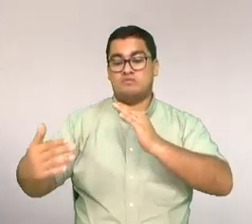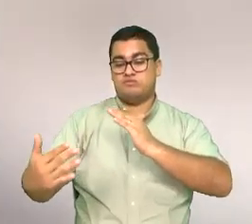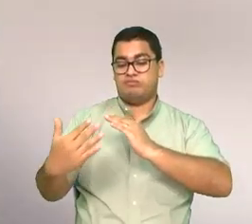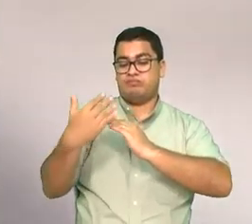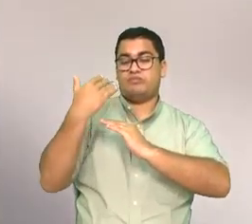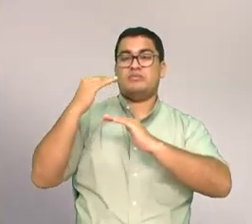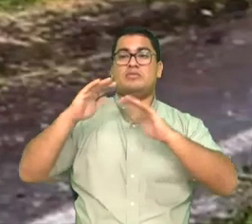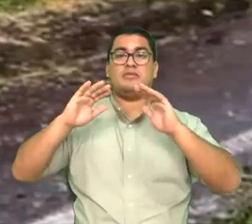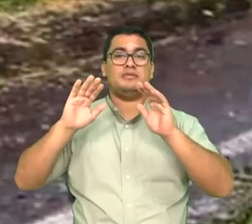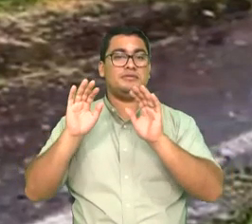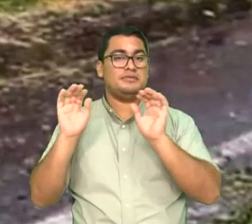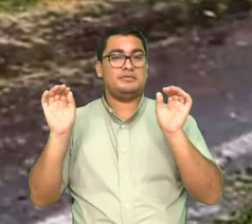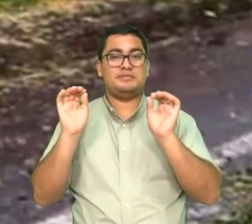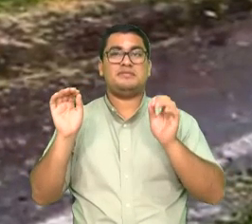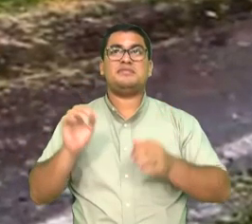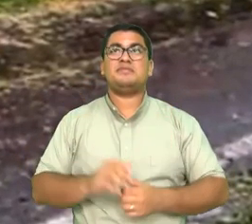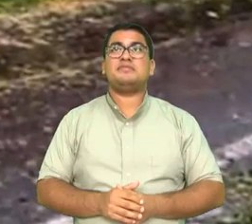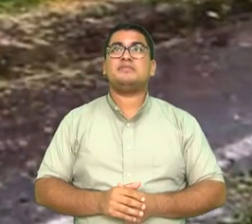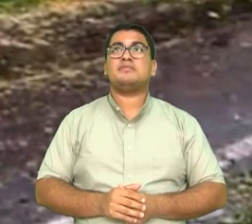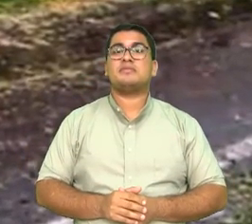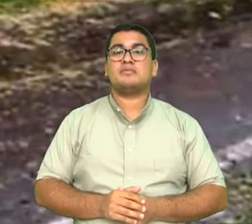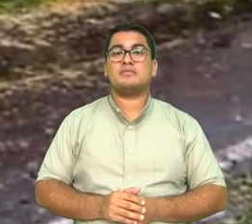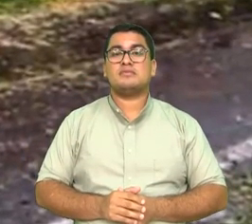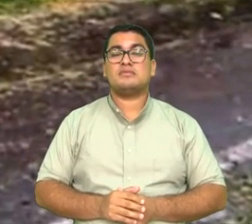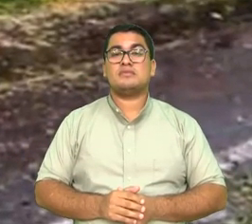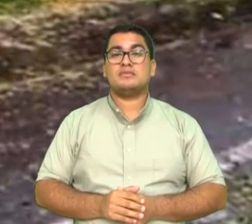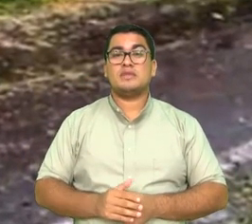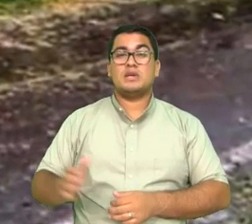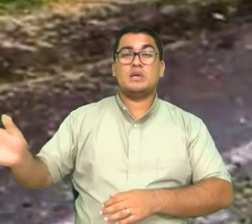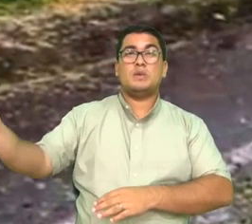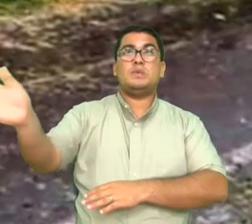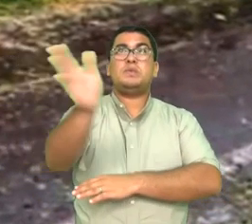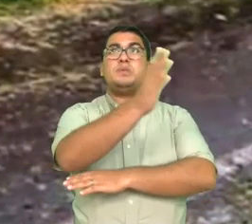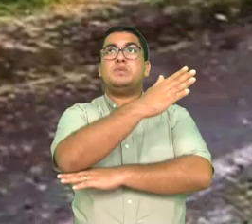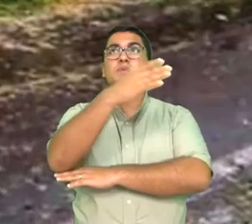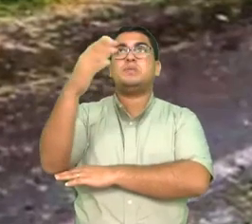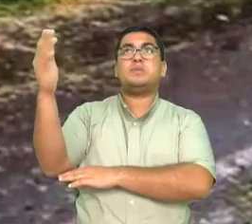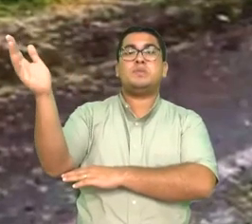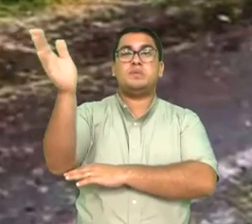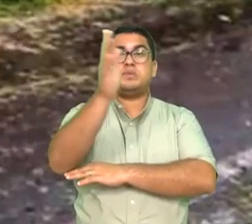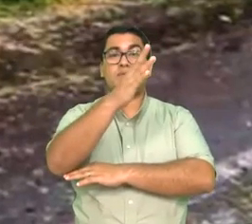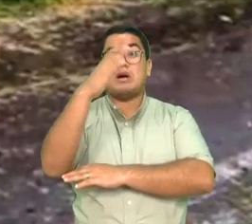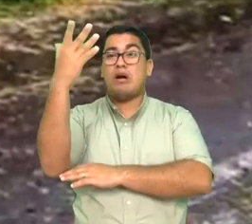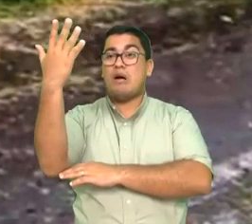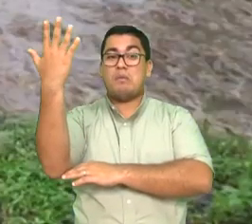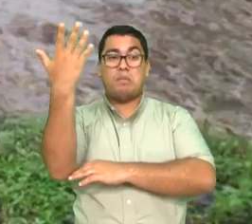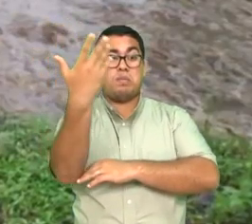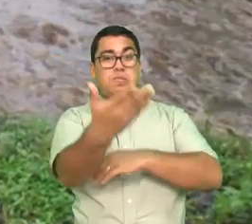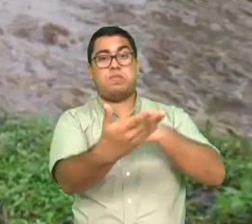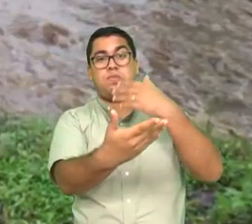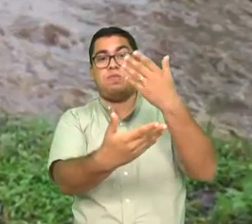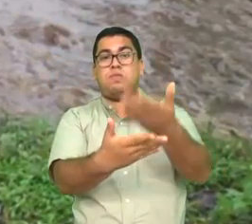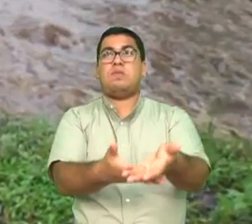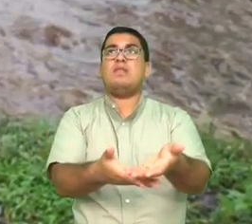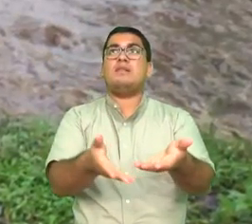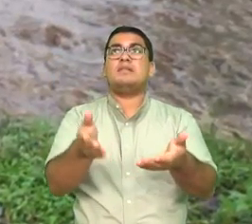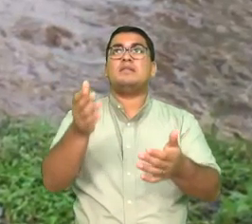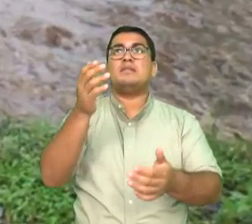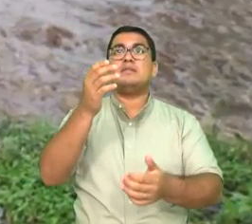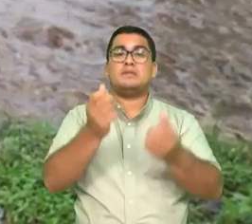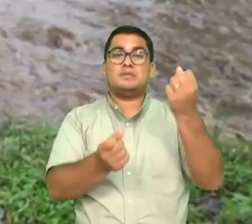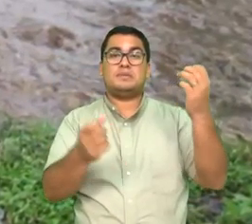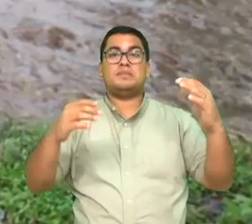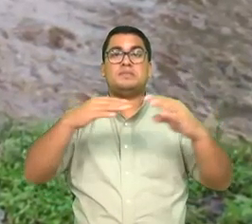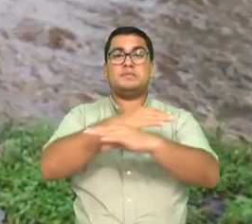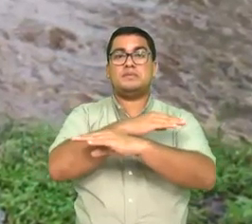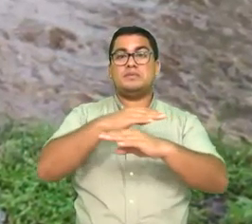se inundaran. Por otro lado, fuertes ráfagas de vientos colapsaron ramas de árboles sobre la vía, impidiendo el tráfico